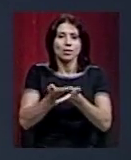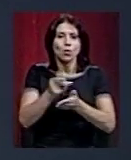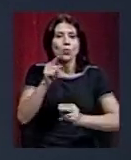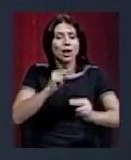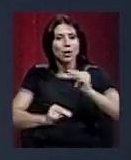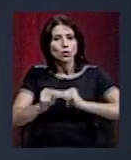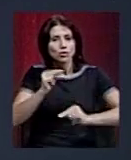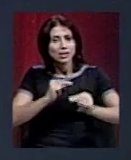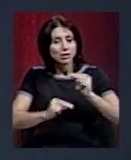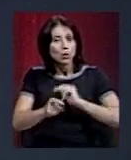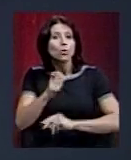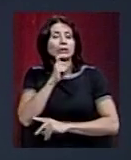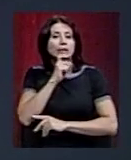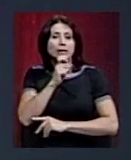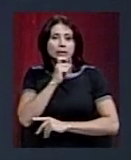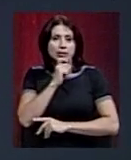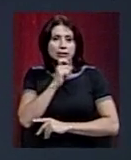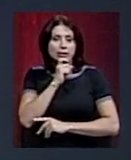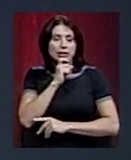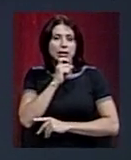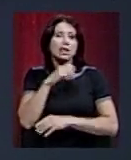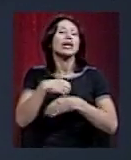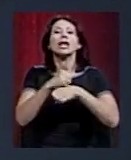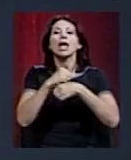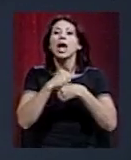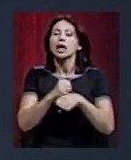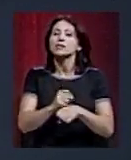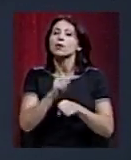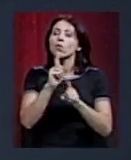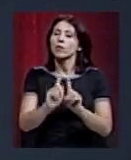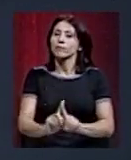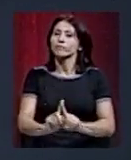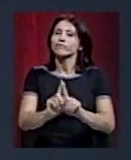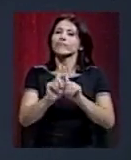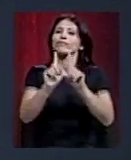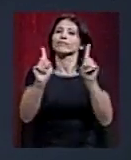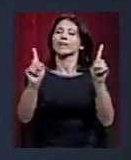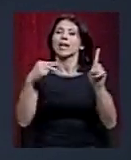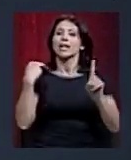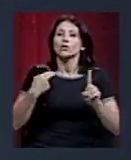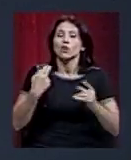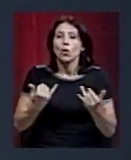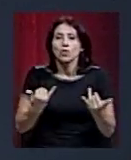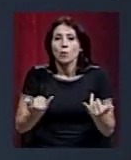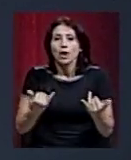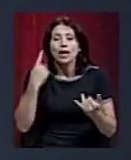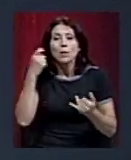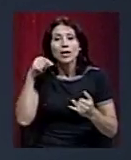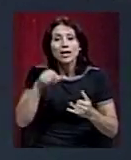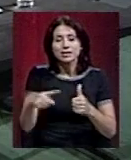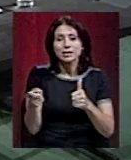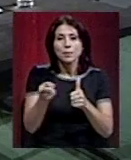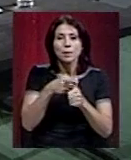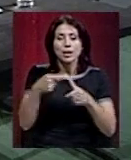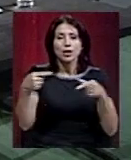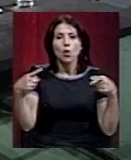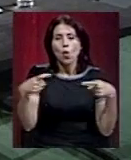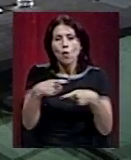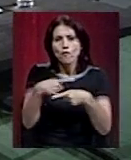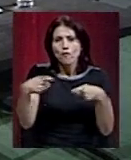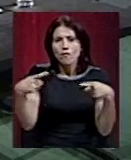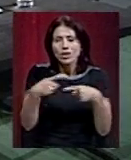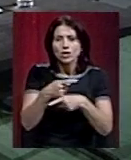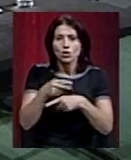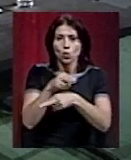sí dificilísima que marca, eso sí, un hito en la historia contemporánea, porque es el primer conflicto regional que